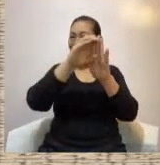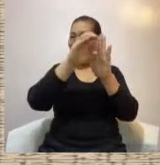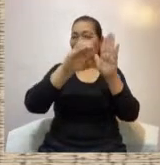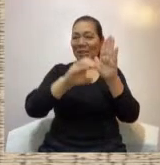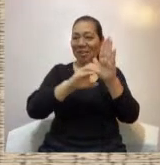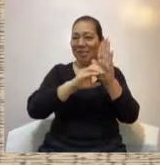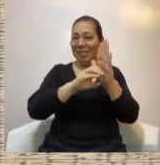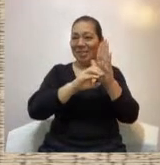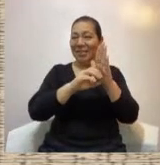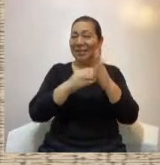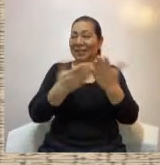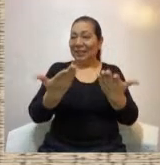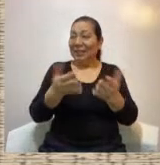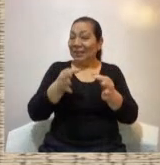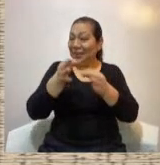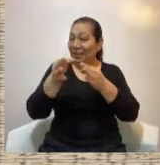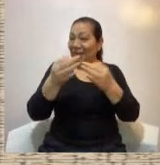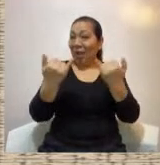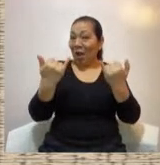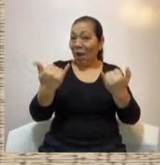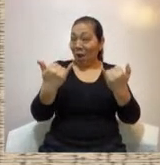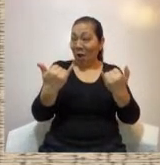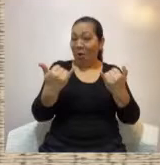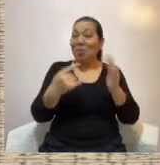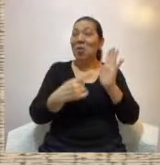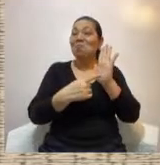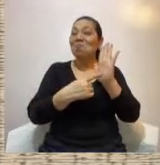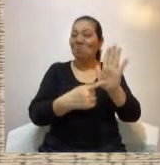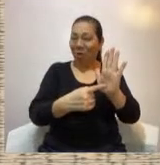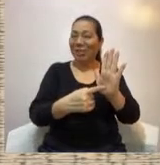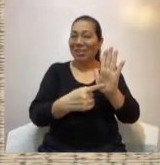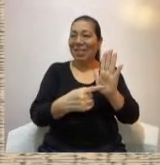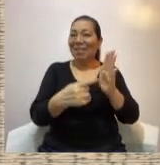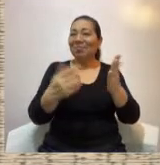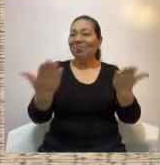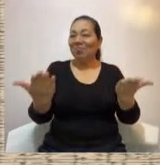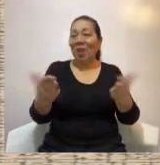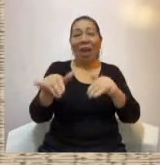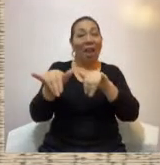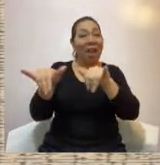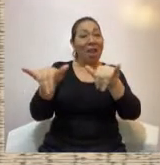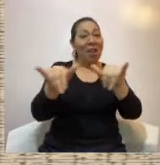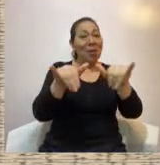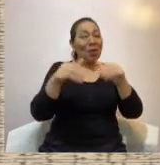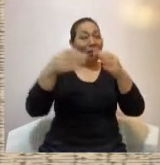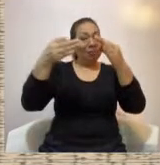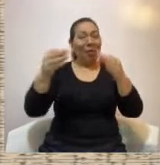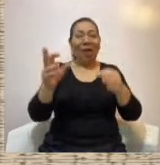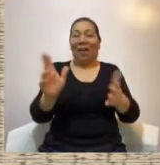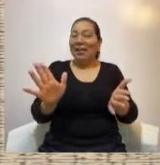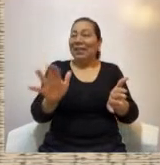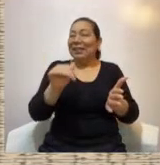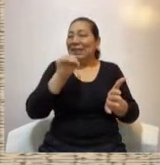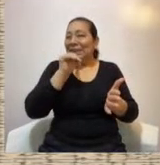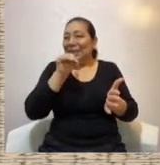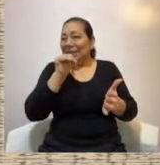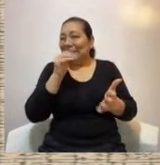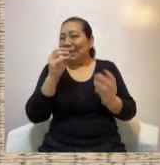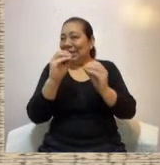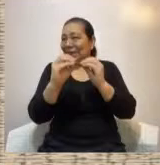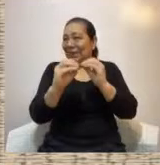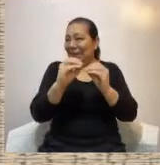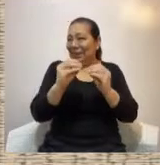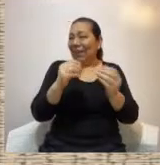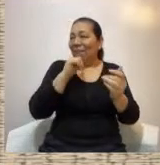Tribunal Constitucional, materia de análisis del día de hoy, muestra que efectivamente la igualdad real todavía